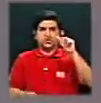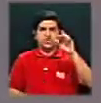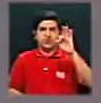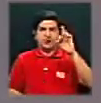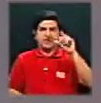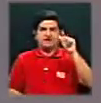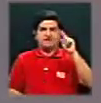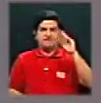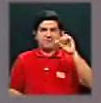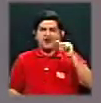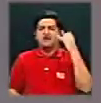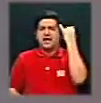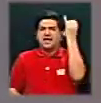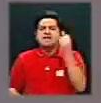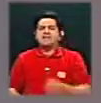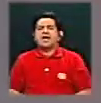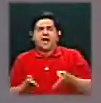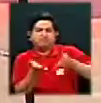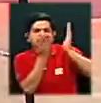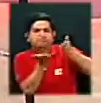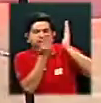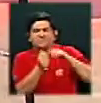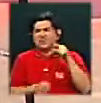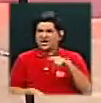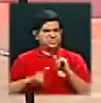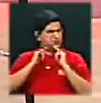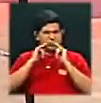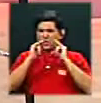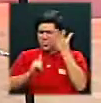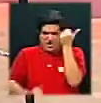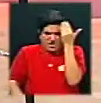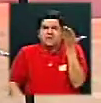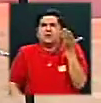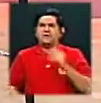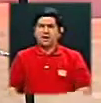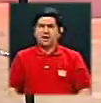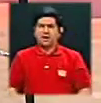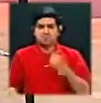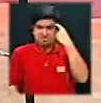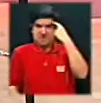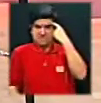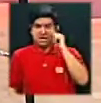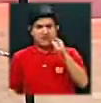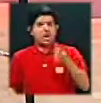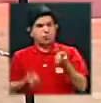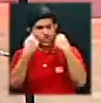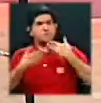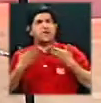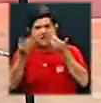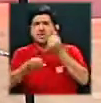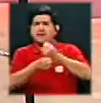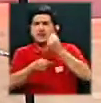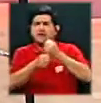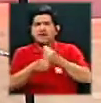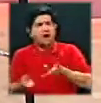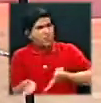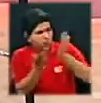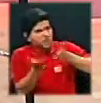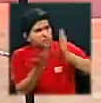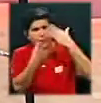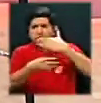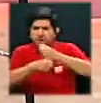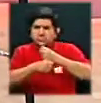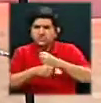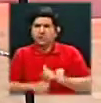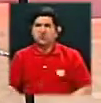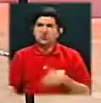exportación. ¿Y eso por qué produciría desigualdad? Si uno podría pensar, bueno, viene y generan empleo, generan exportaciones y